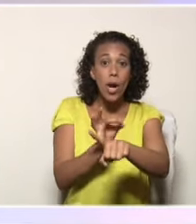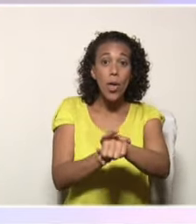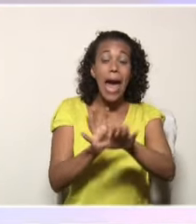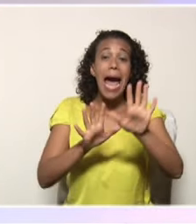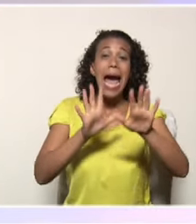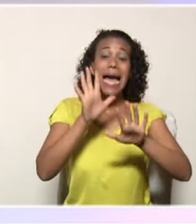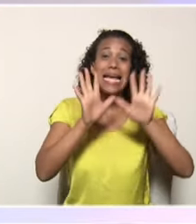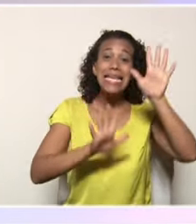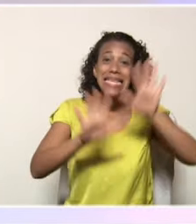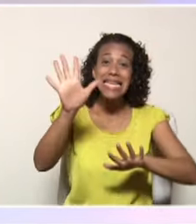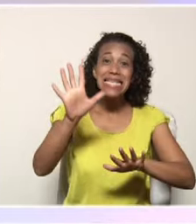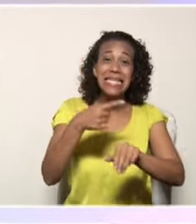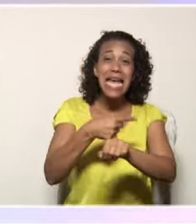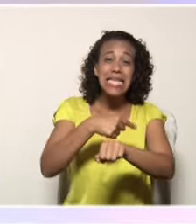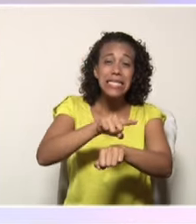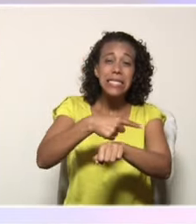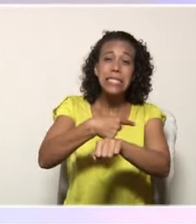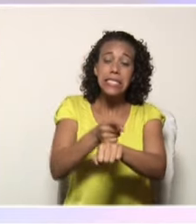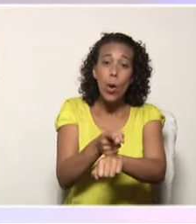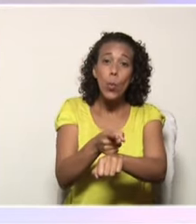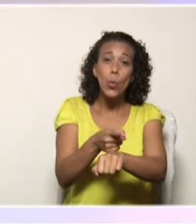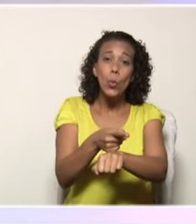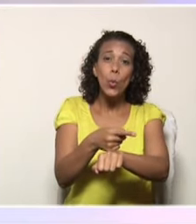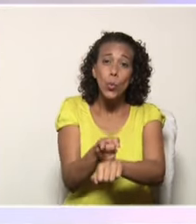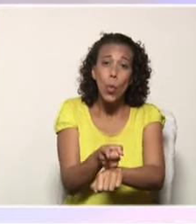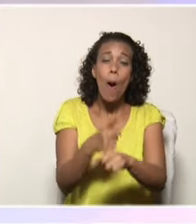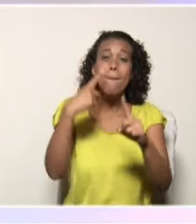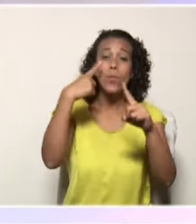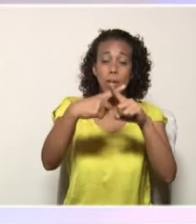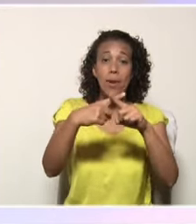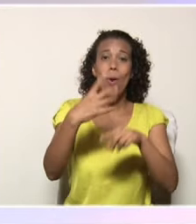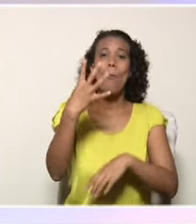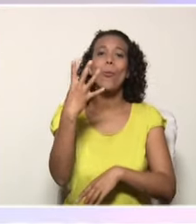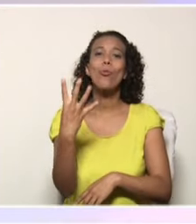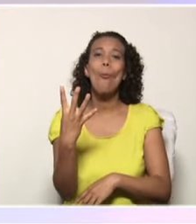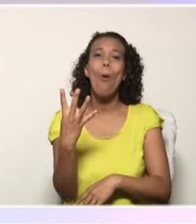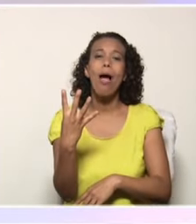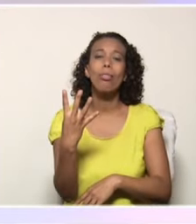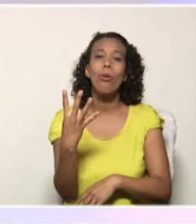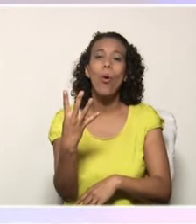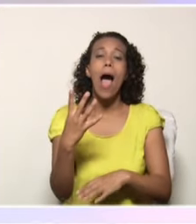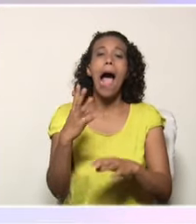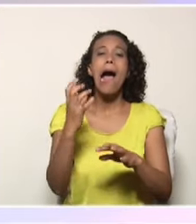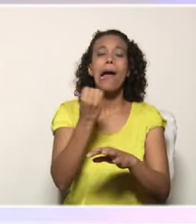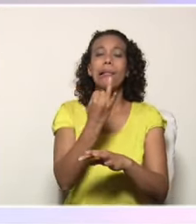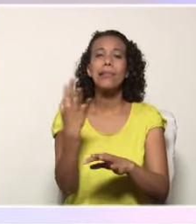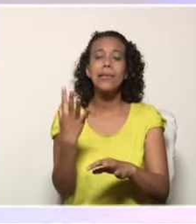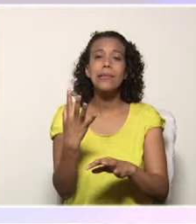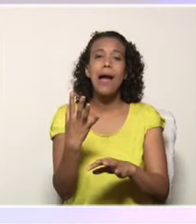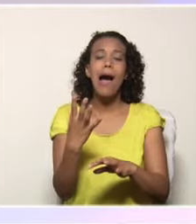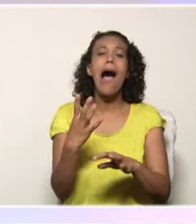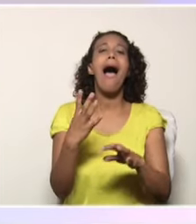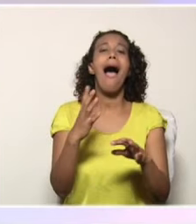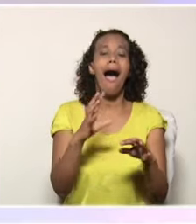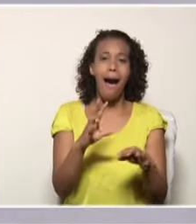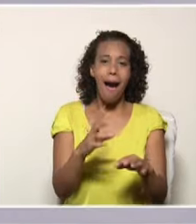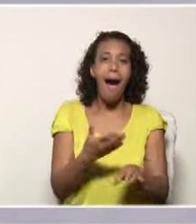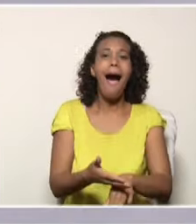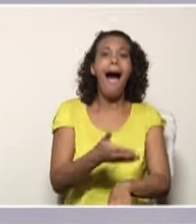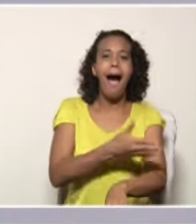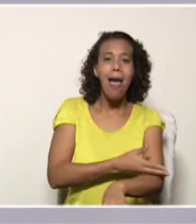15 segundos. Esos 15 segundos los va a multiplicar por 4. La cantidad de pulsaciones que usted va a